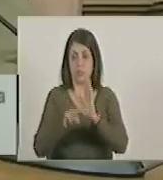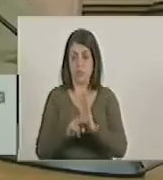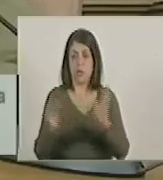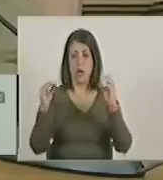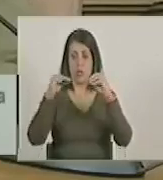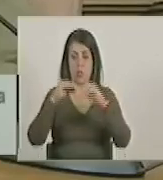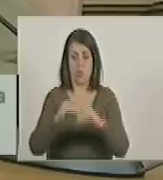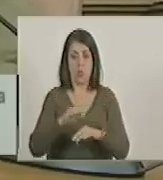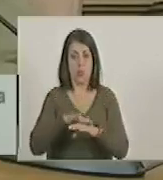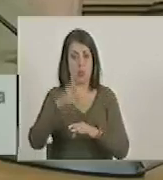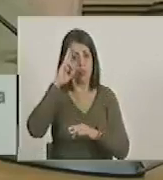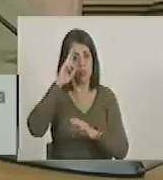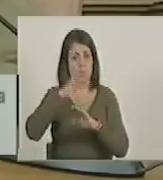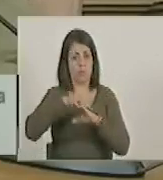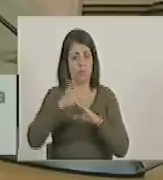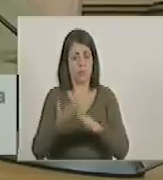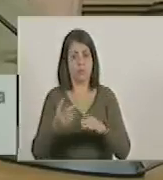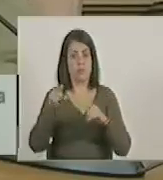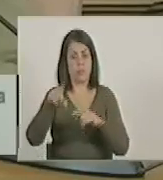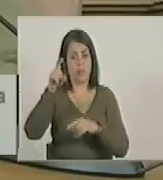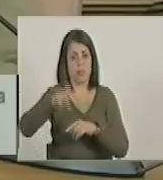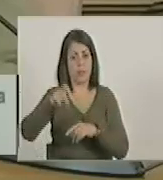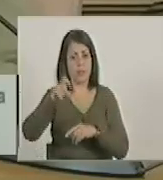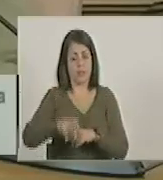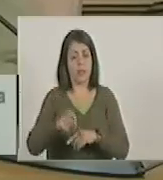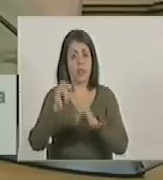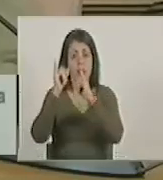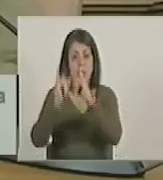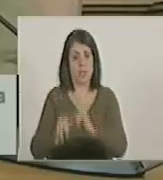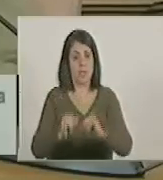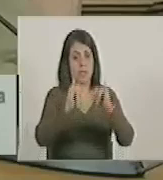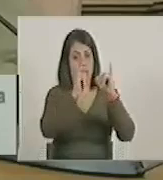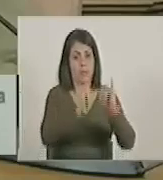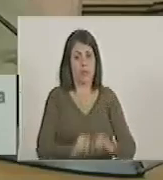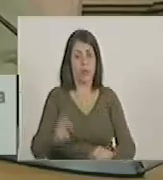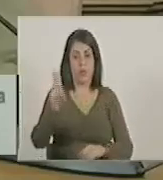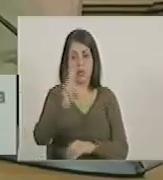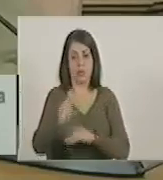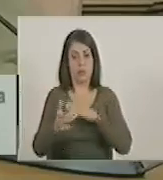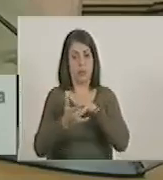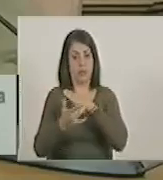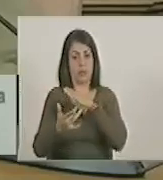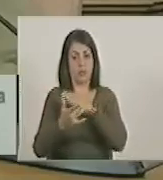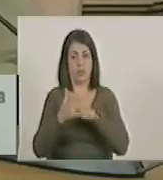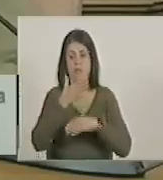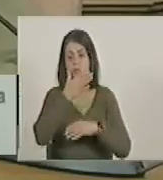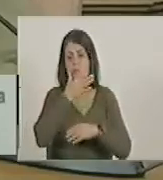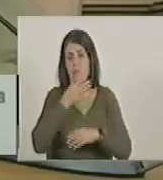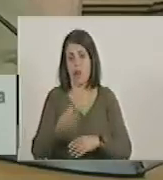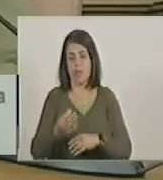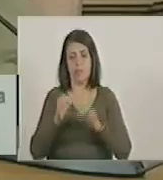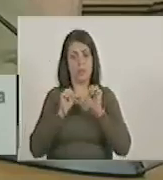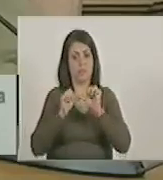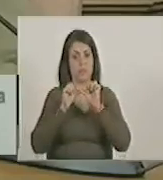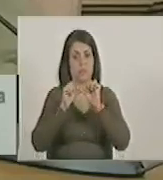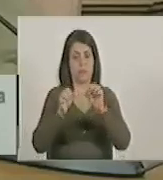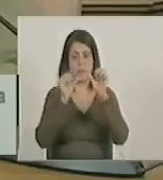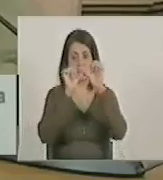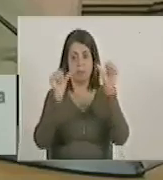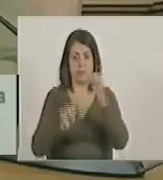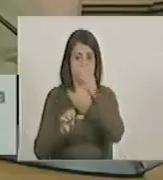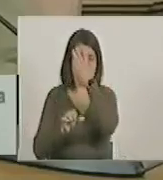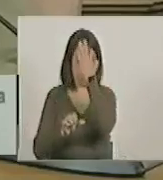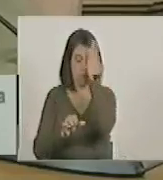ajustes razonables, acordes a las necesidades individuales y el uso de tecnologías que faciliten la permanencia en el